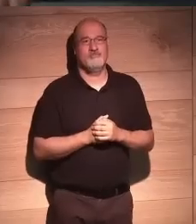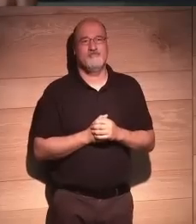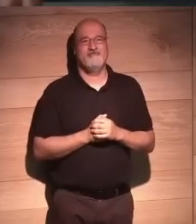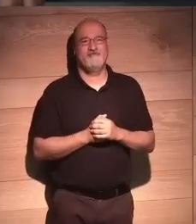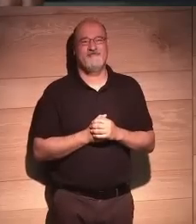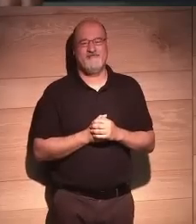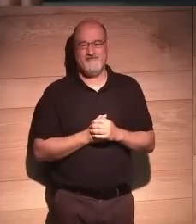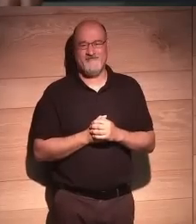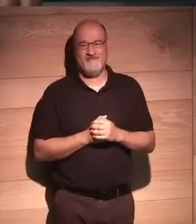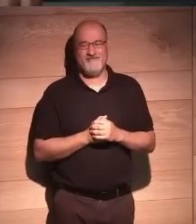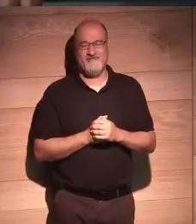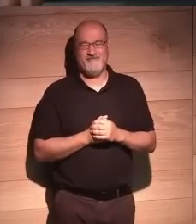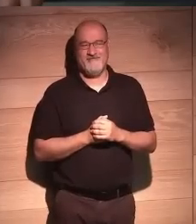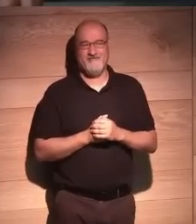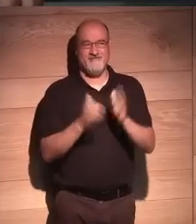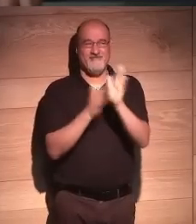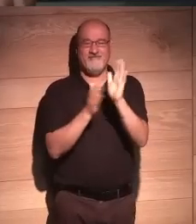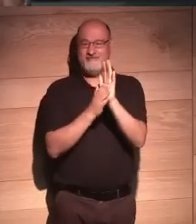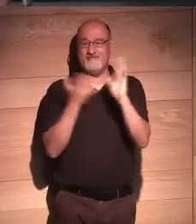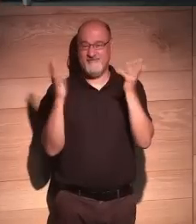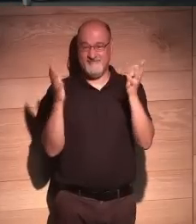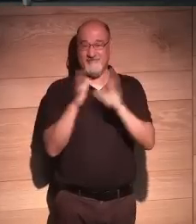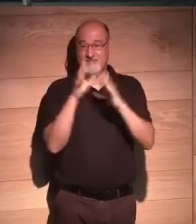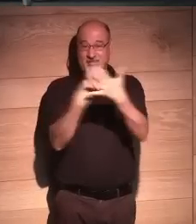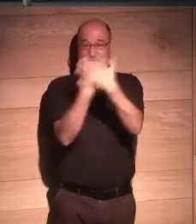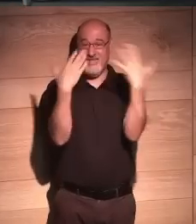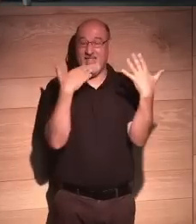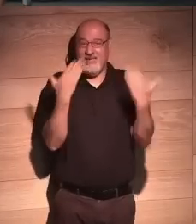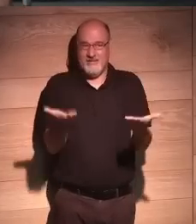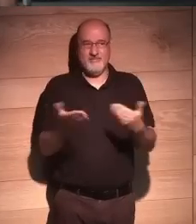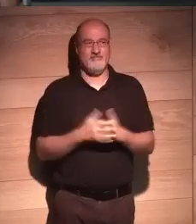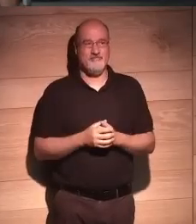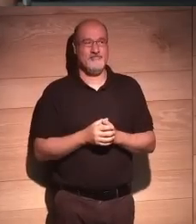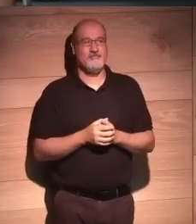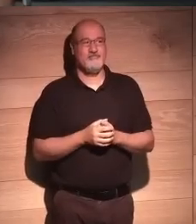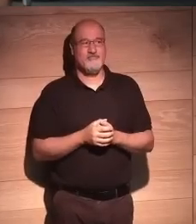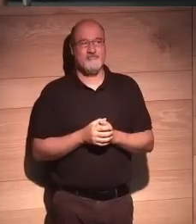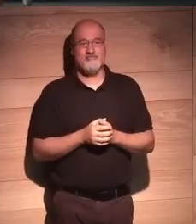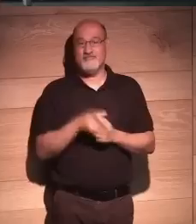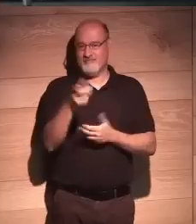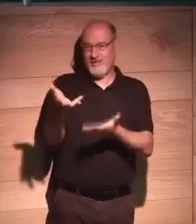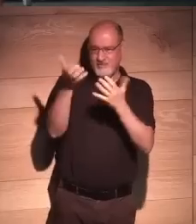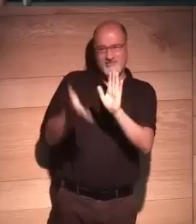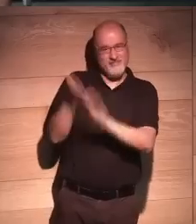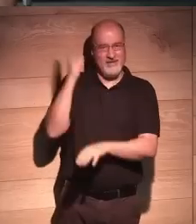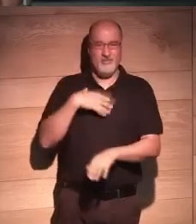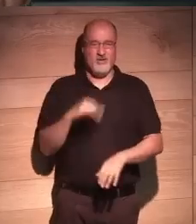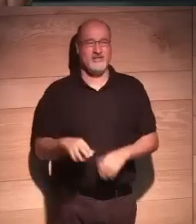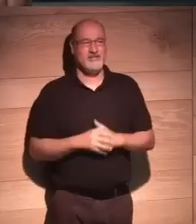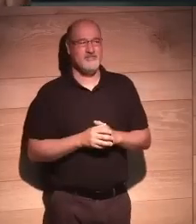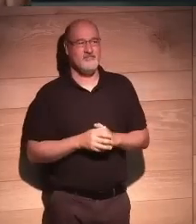Ahora mismo. Ahora 17 mismo. años. Andrés, esto es para ti. Vale, ya estás aprobada. Te puedes ir. Esto es para ti,